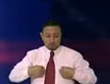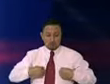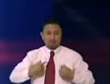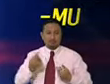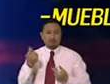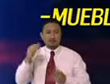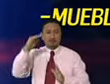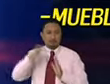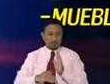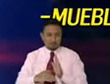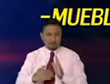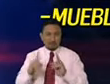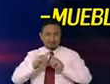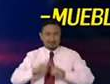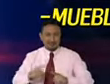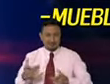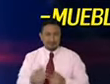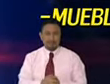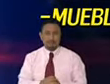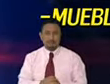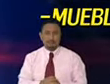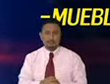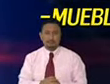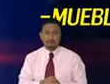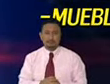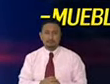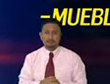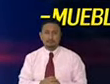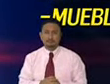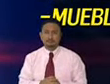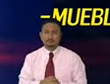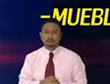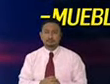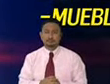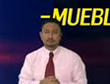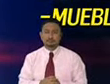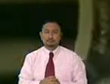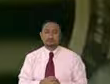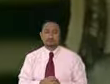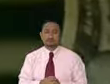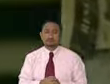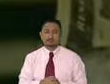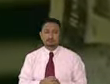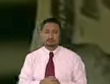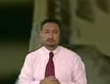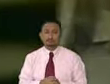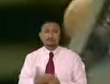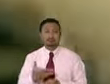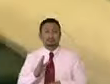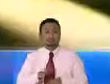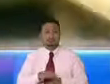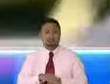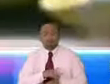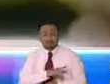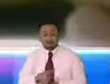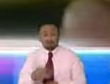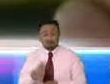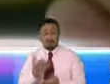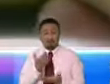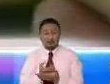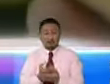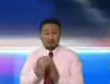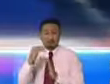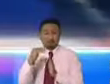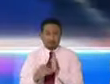bebidas alcohólicas y no alcohólicas, alimentos, muebles y artículos para el hogar incidirían en este factor de la economía del